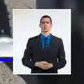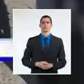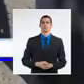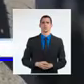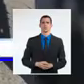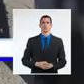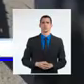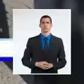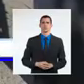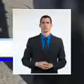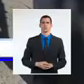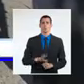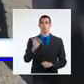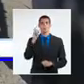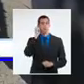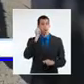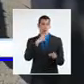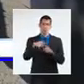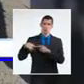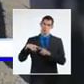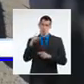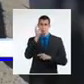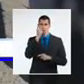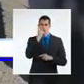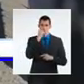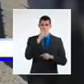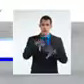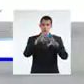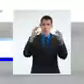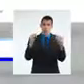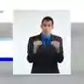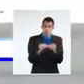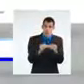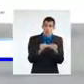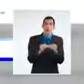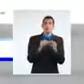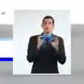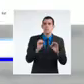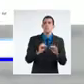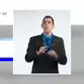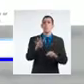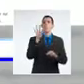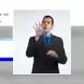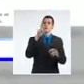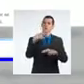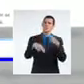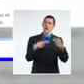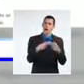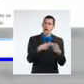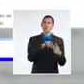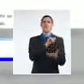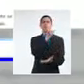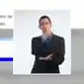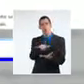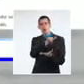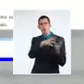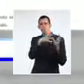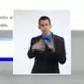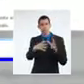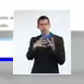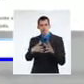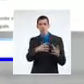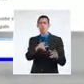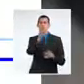las personas que han sido devueltas por esta vía desde la nación mexicana en 4 operaciones aéreas. De acuerdo con la nota publicada por